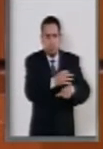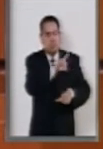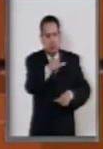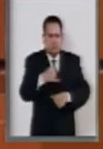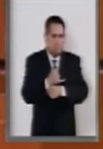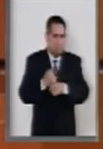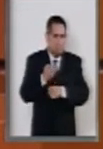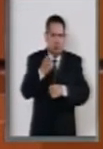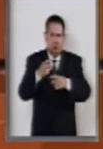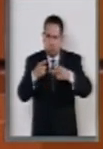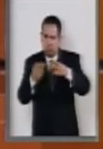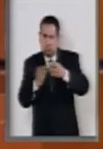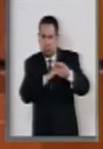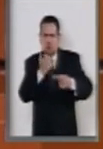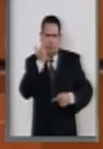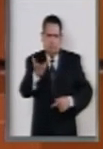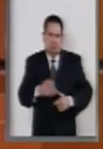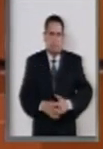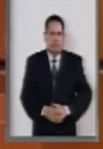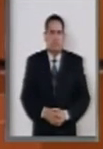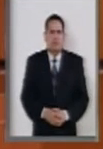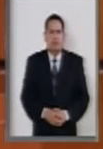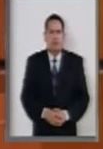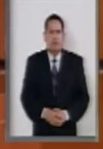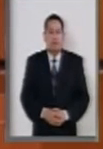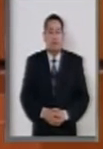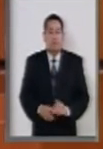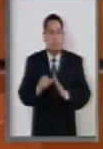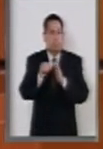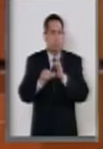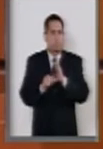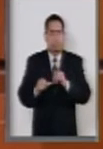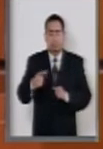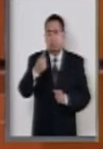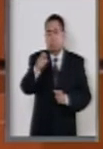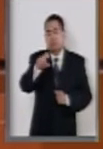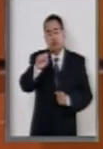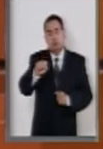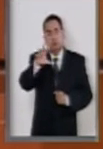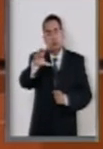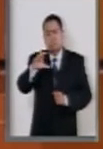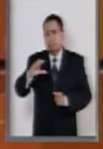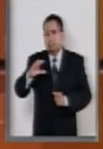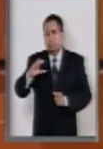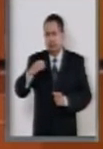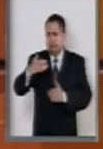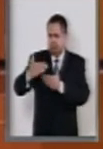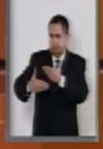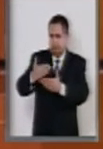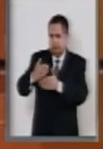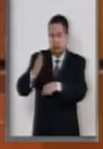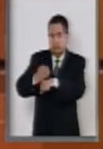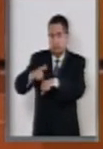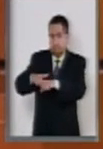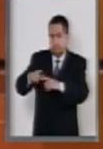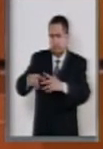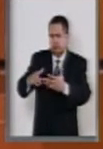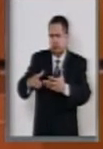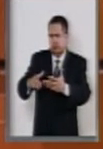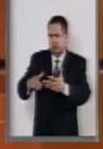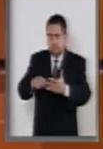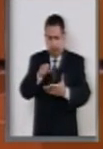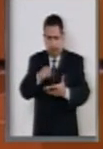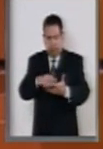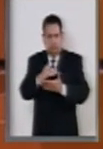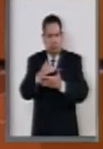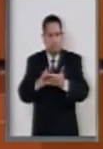sea eliminada. En el artículo 165 del Código Nacional de Procedimientos Penales de este